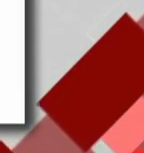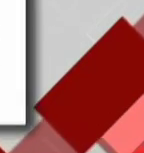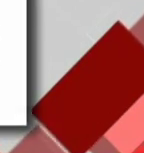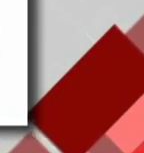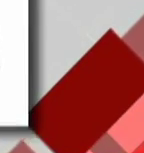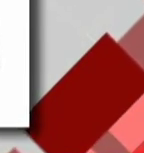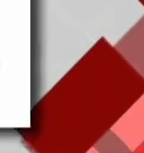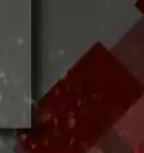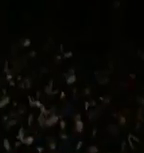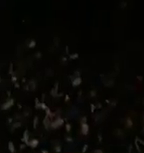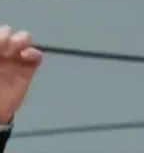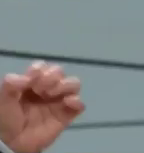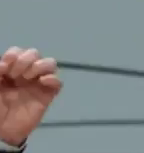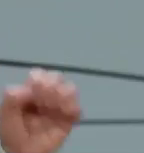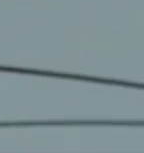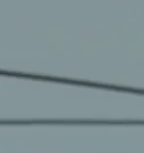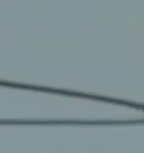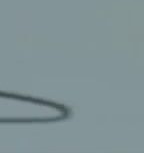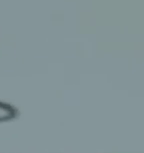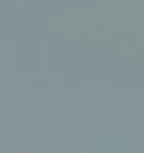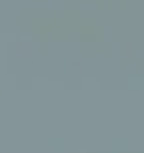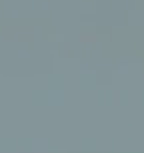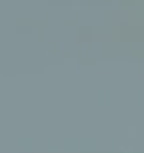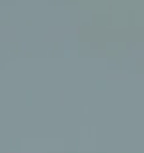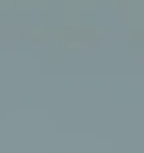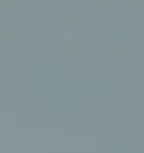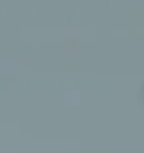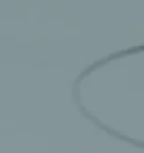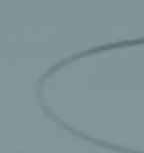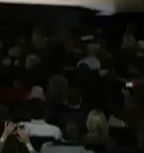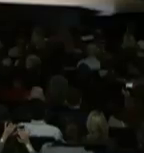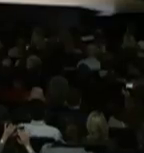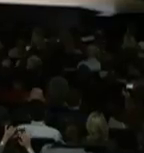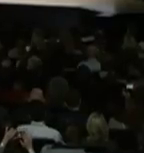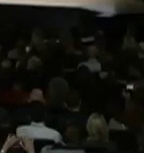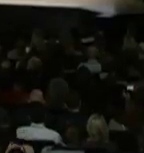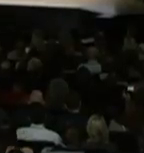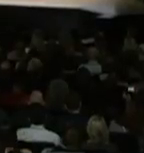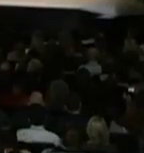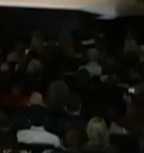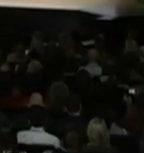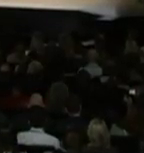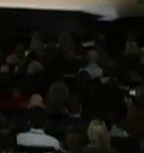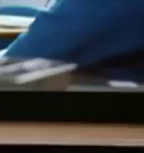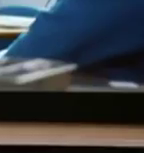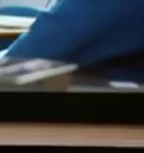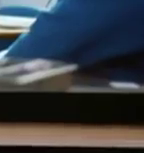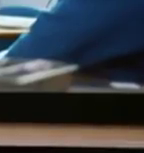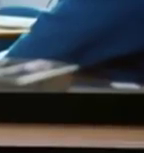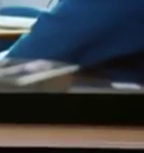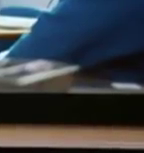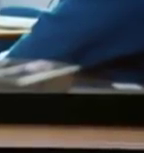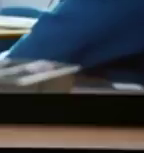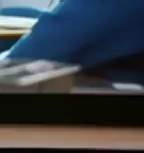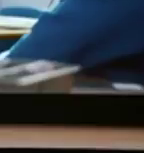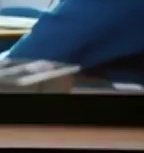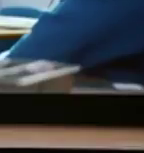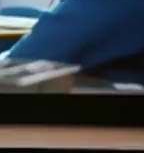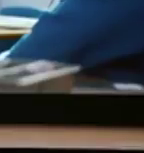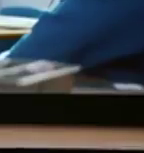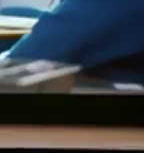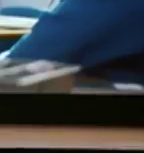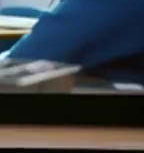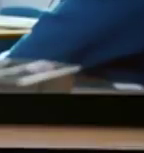Event anunció que apostarían por productos más baratos para atender las necesidades de los